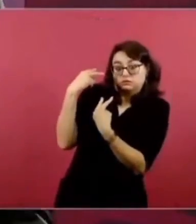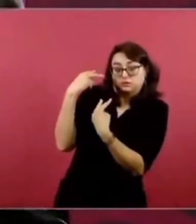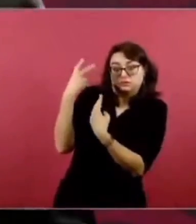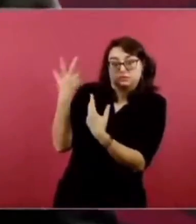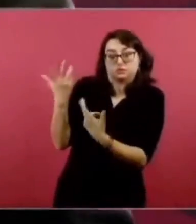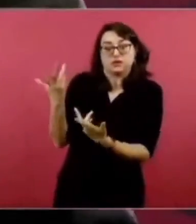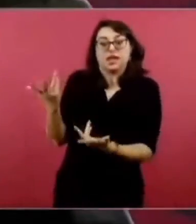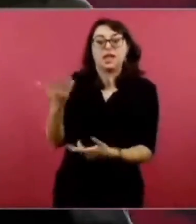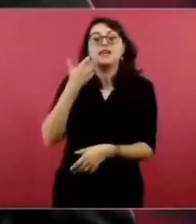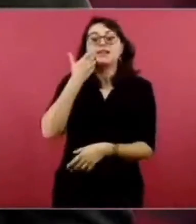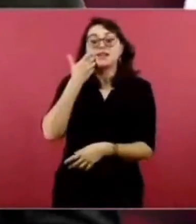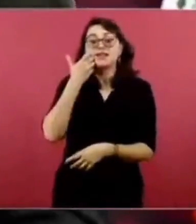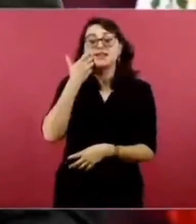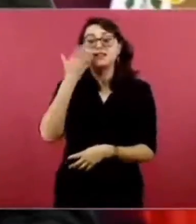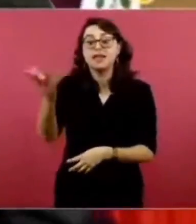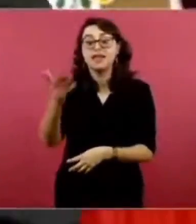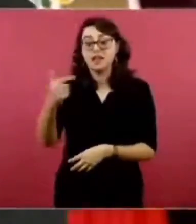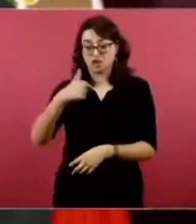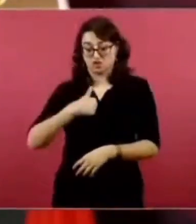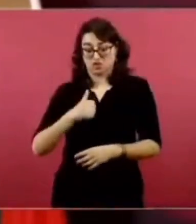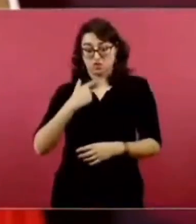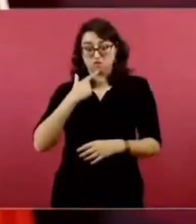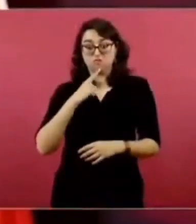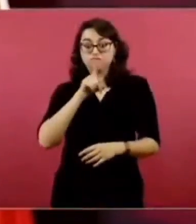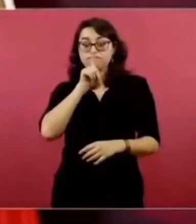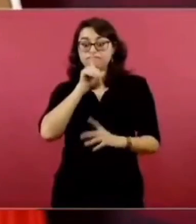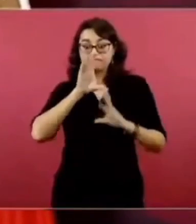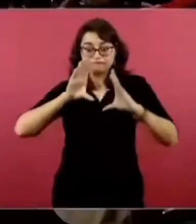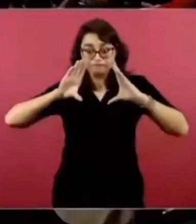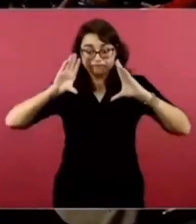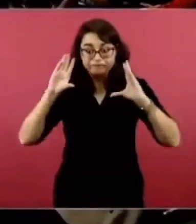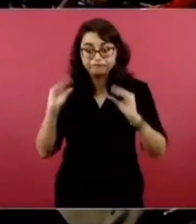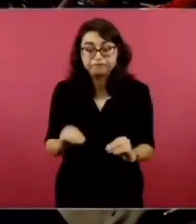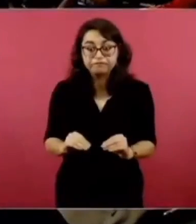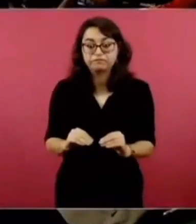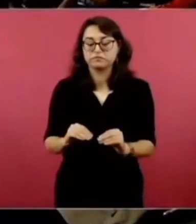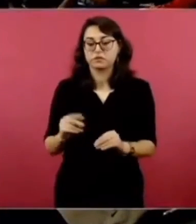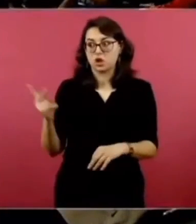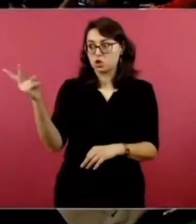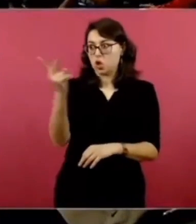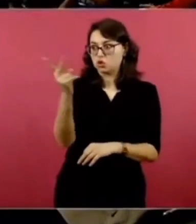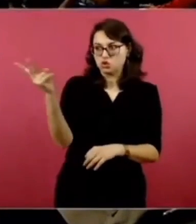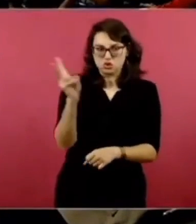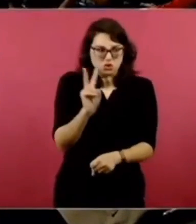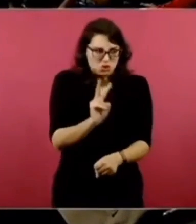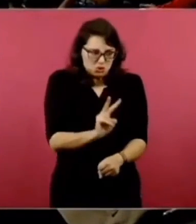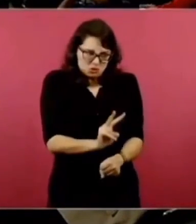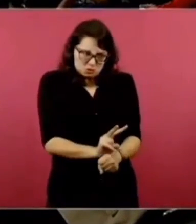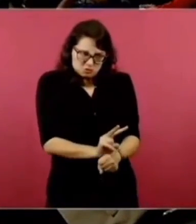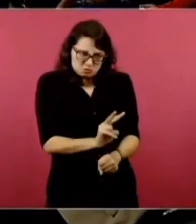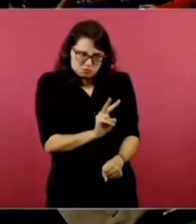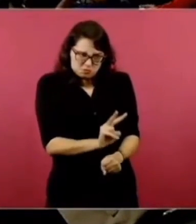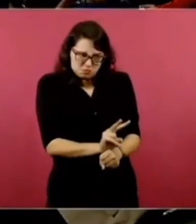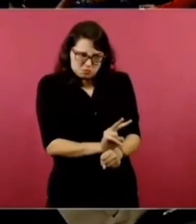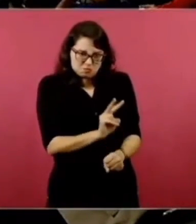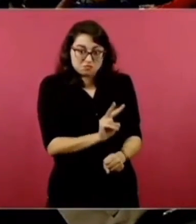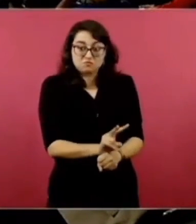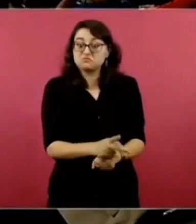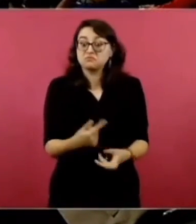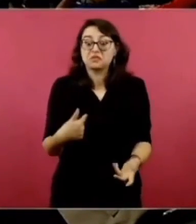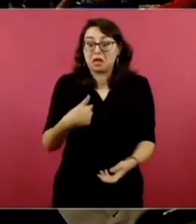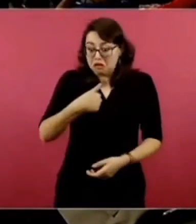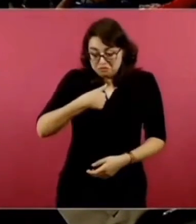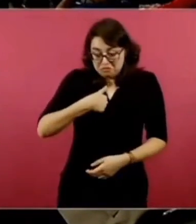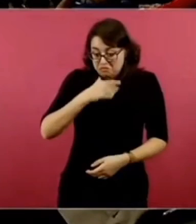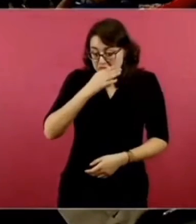tan convertidos con en los grandes sensores ya no puedo hablar de muchas